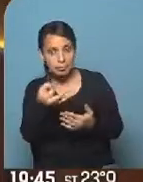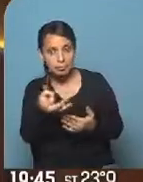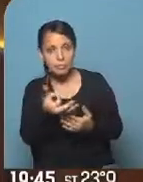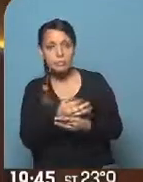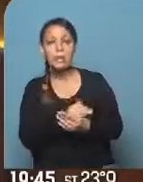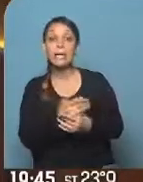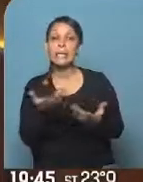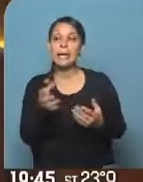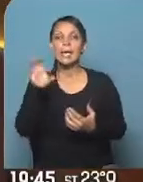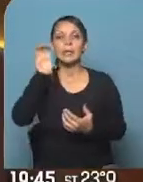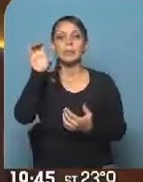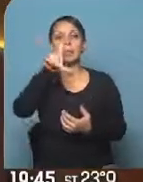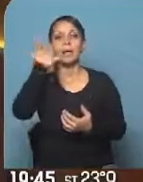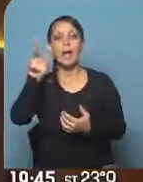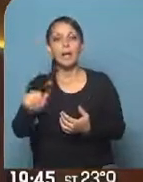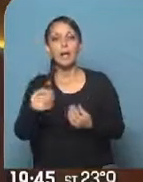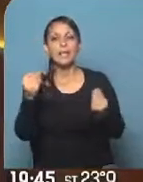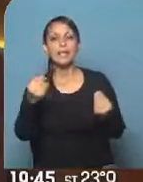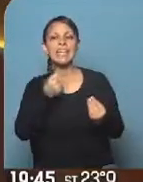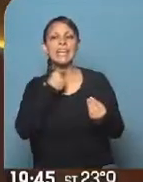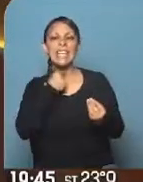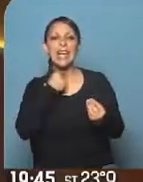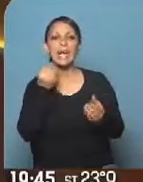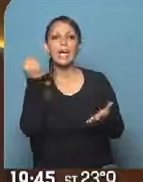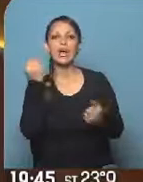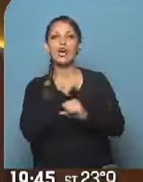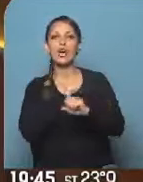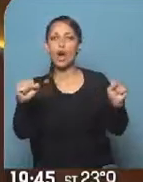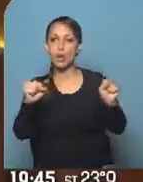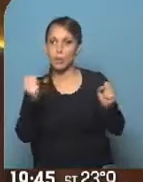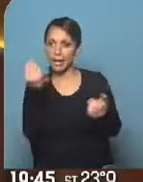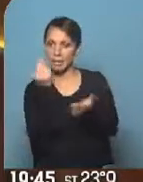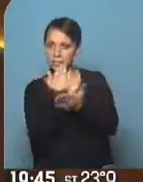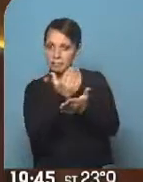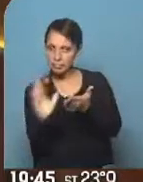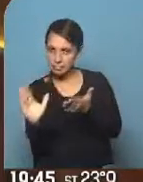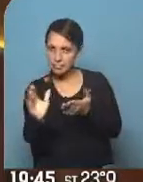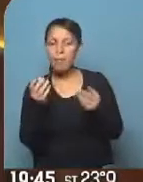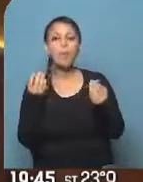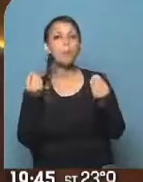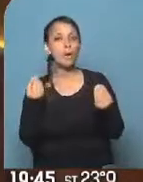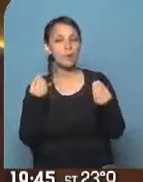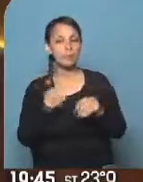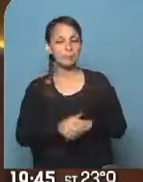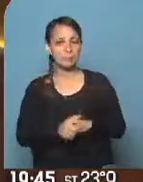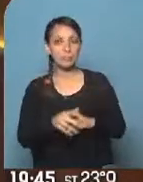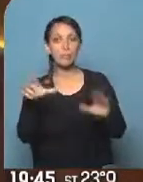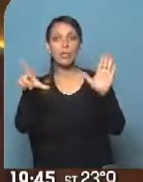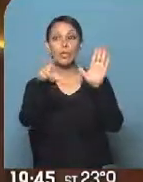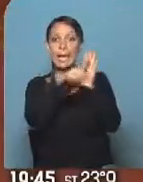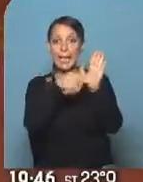ocurriendo en la rioja es un intento de golpe institucional porque a través de una ley inconstitucional